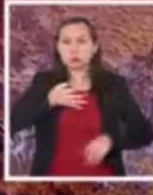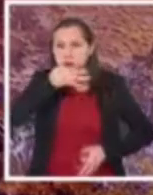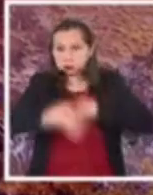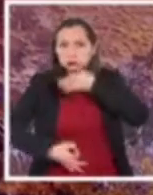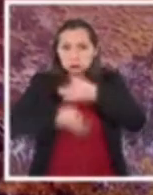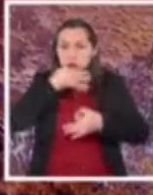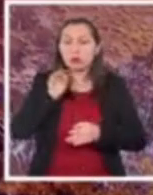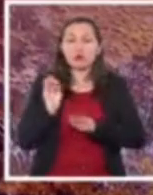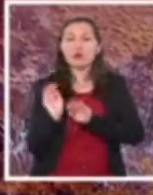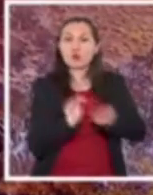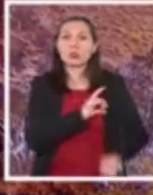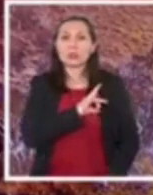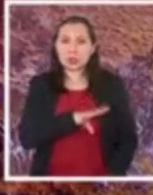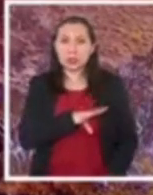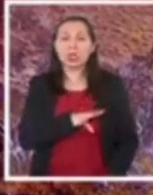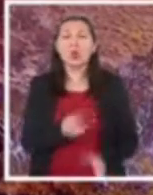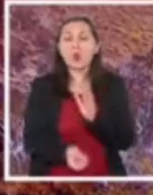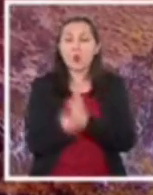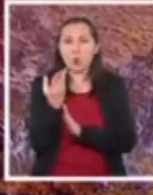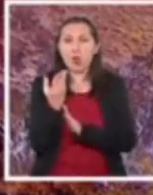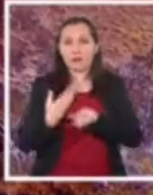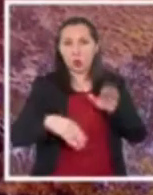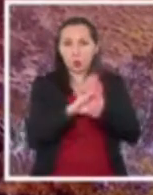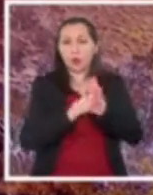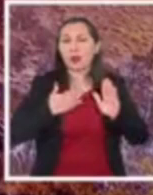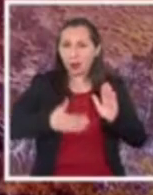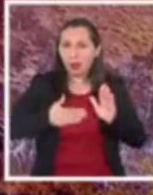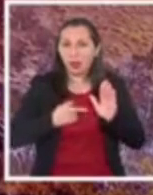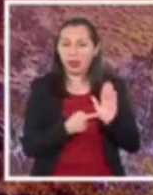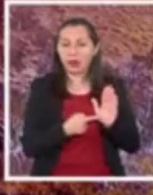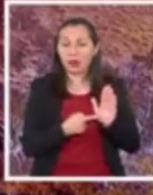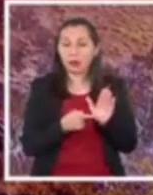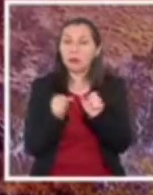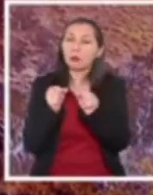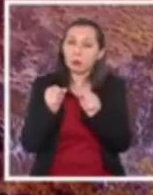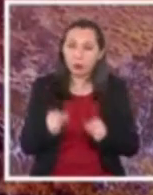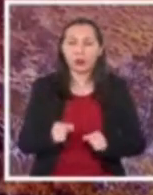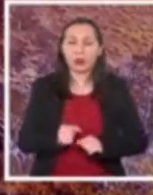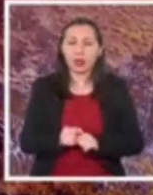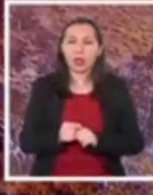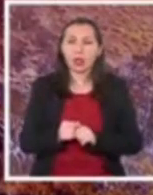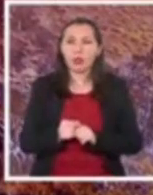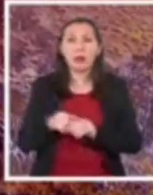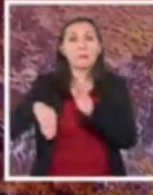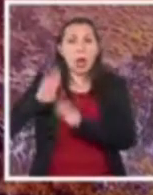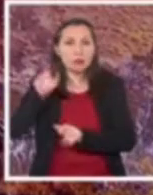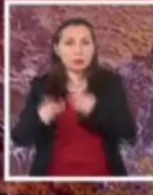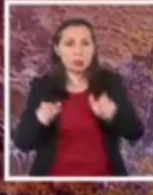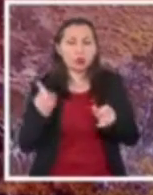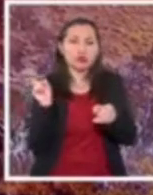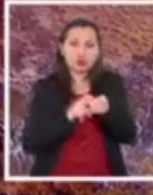manifestado a favor de que chile cuente con una nueva Carta Magna es posible construir esas mayorías